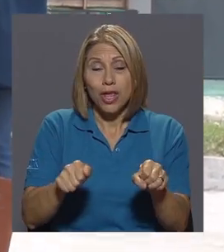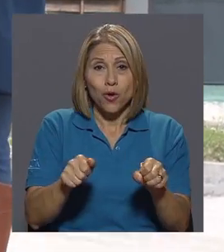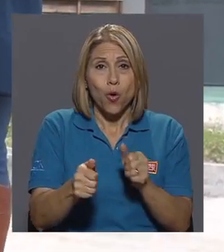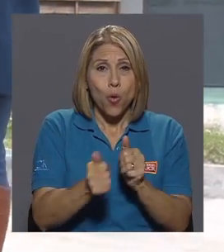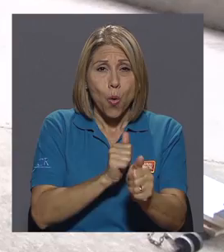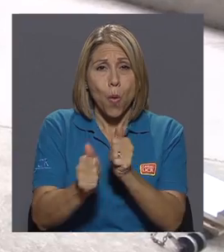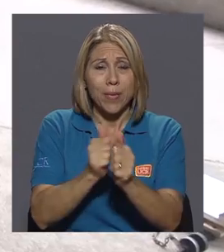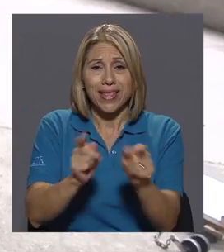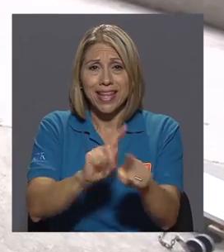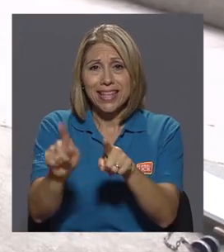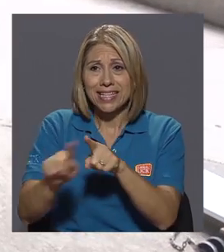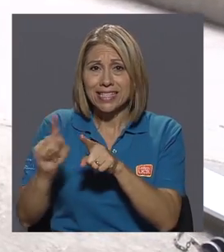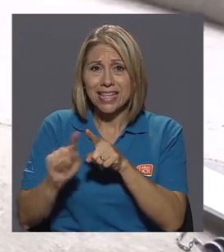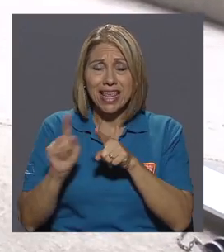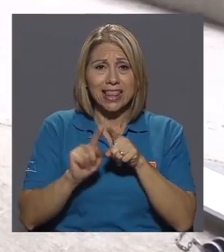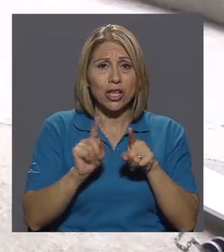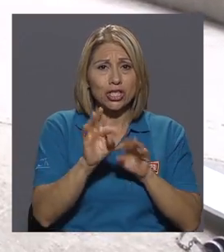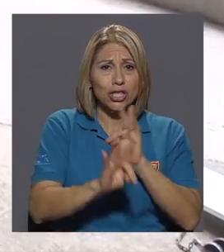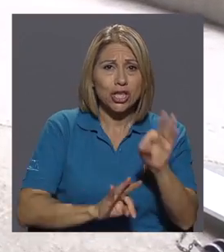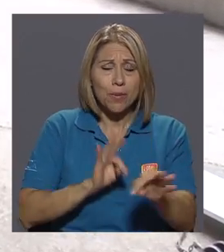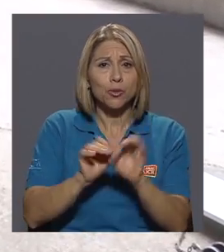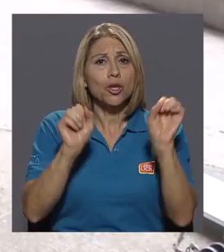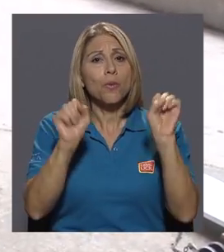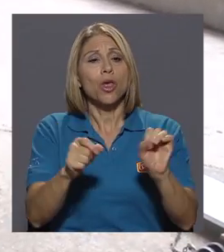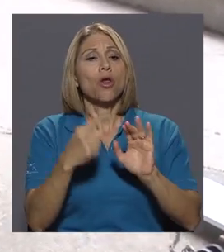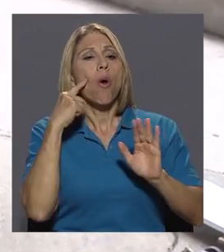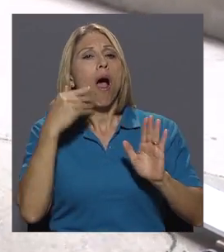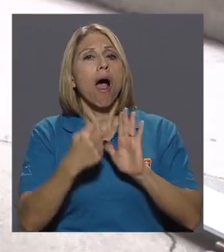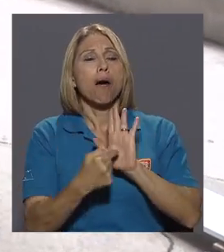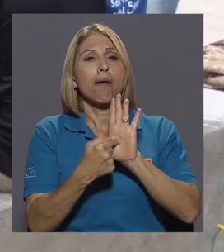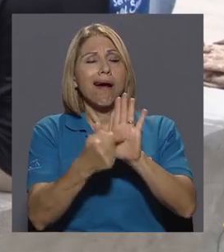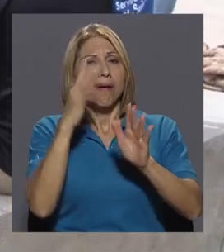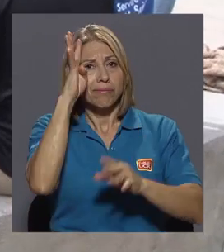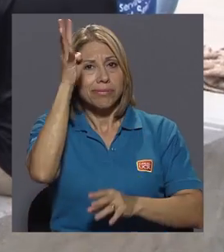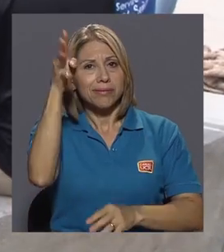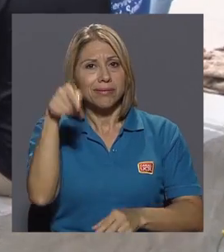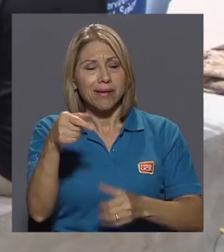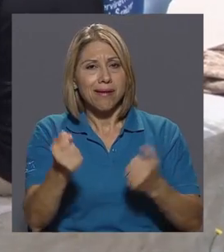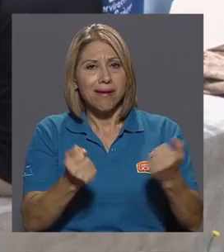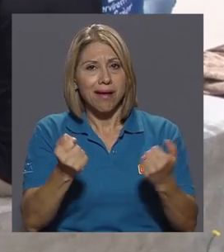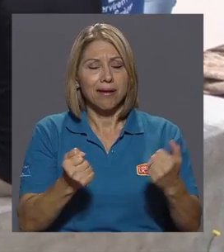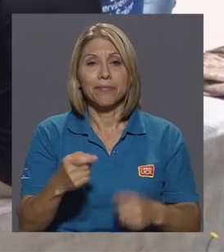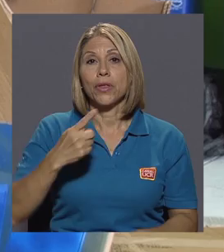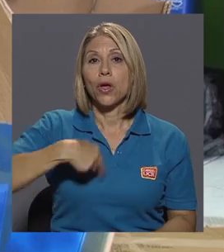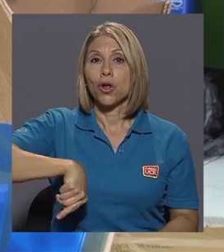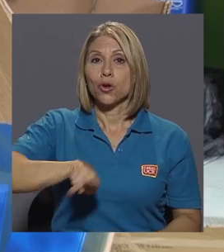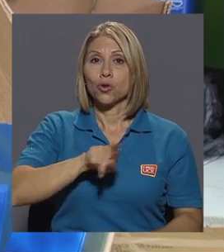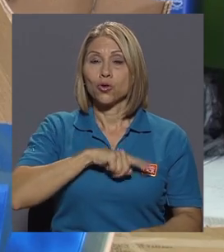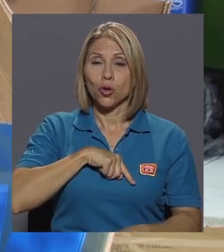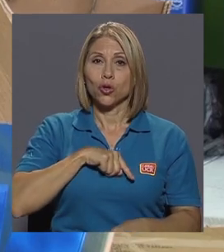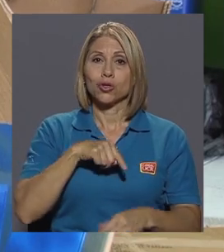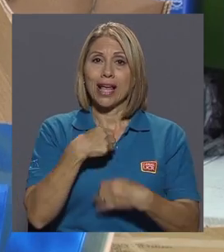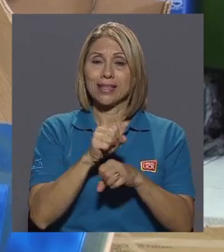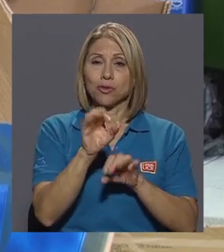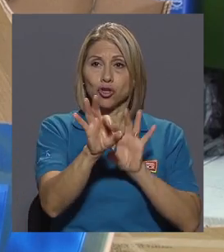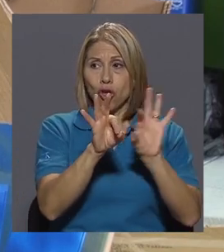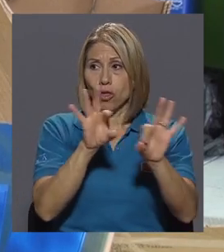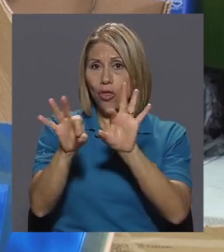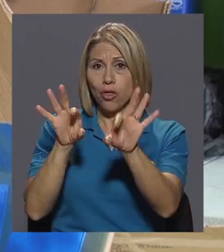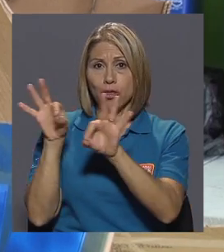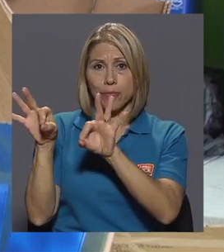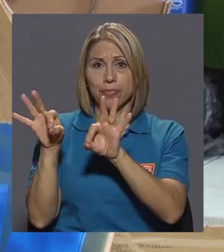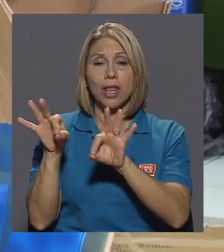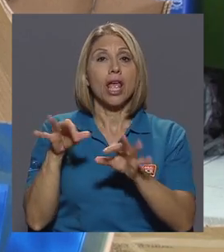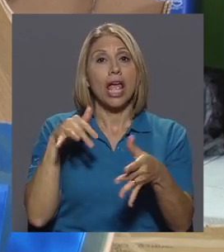distintas modalidades y poner a prueba su invención nosotros y hacemos una convocatoria y